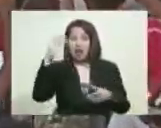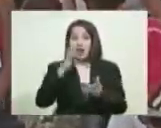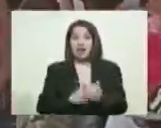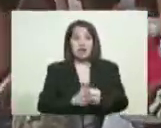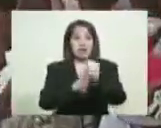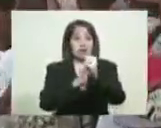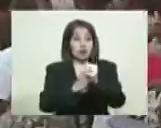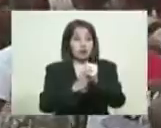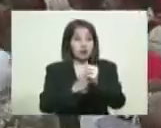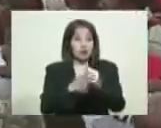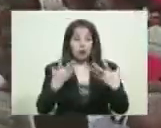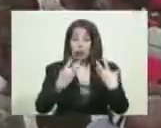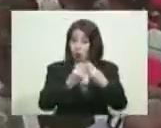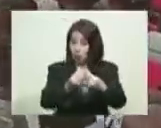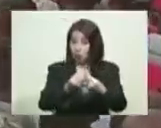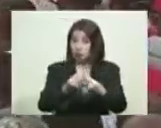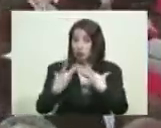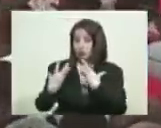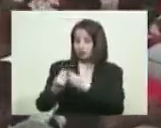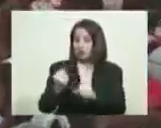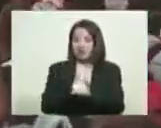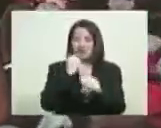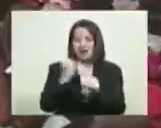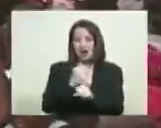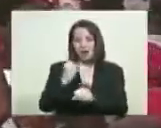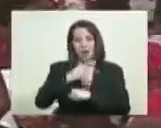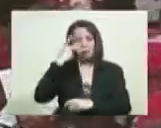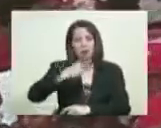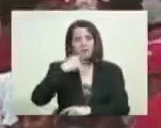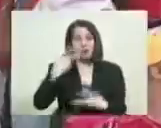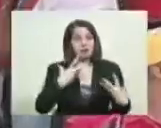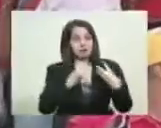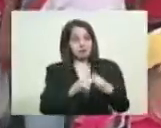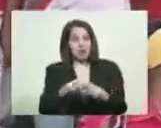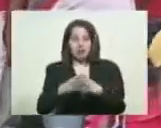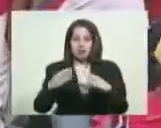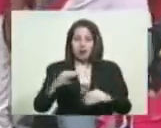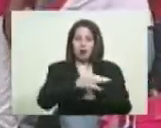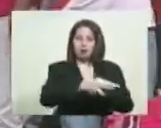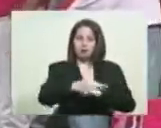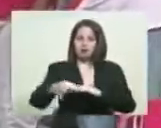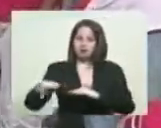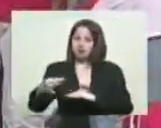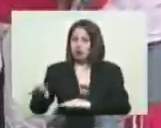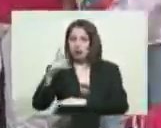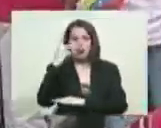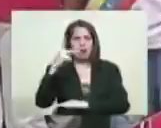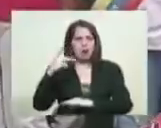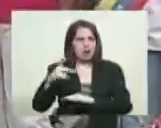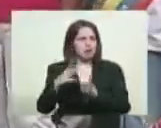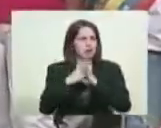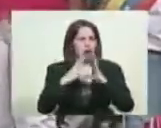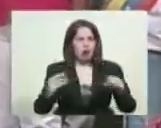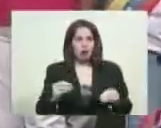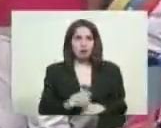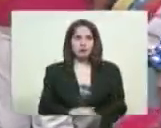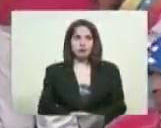para acompañarme en esta batalla en los estados, en las regiones.